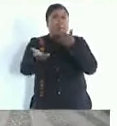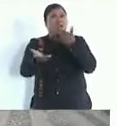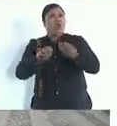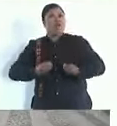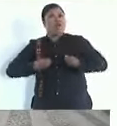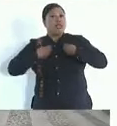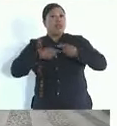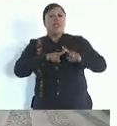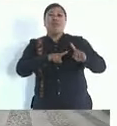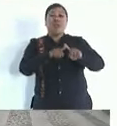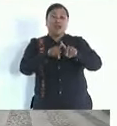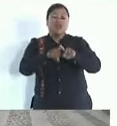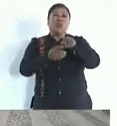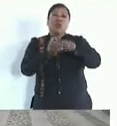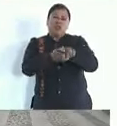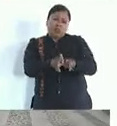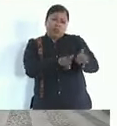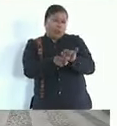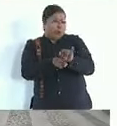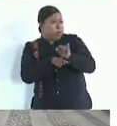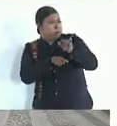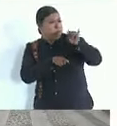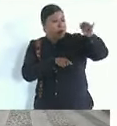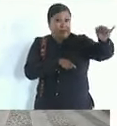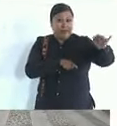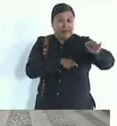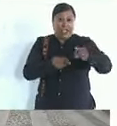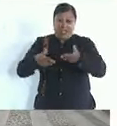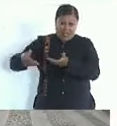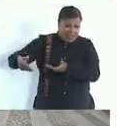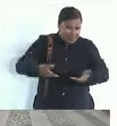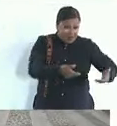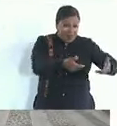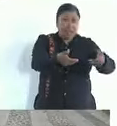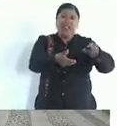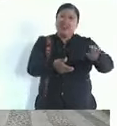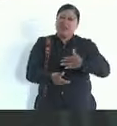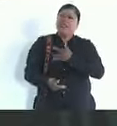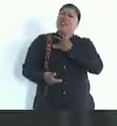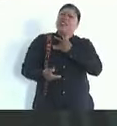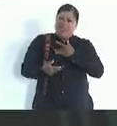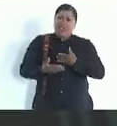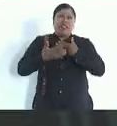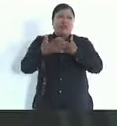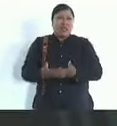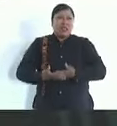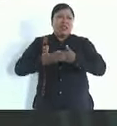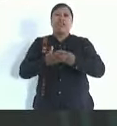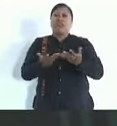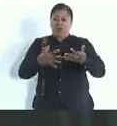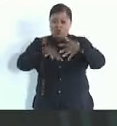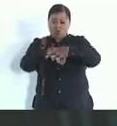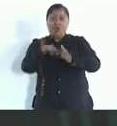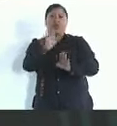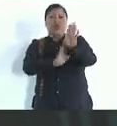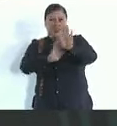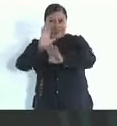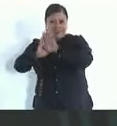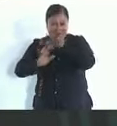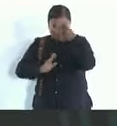en las zonas más alejadas. Cada kilómetro es un símbolo de esperanza, inclusión y progreso. El Estado de